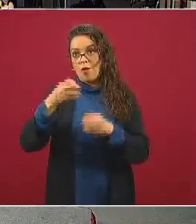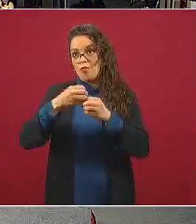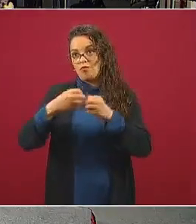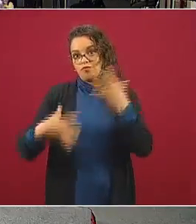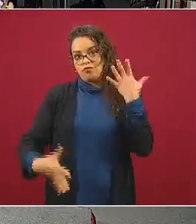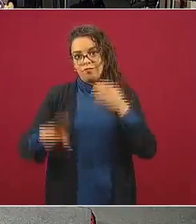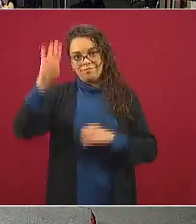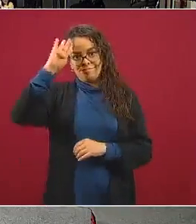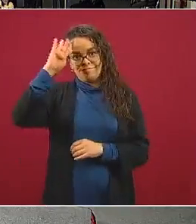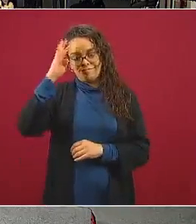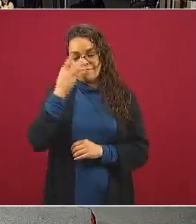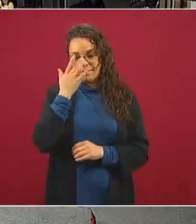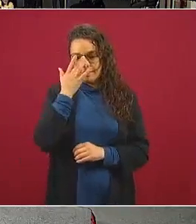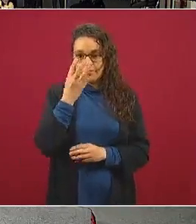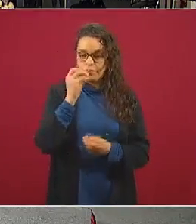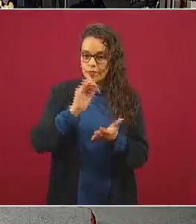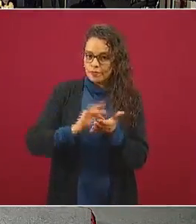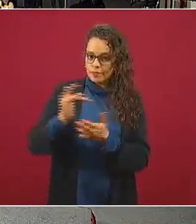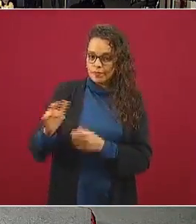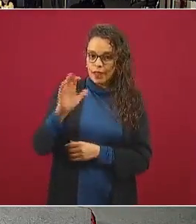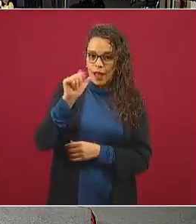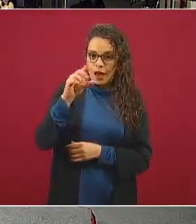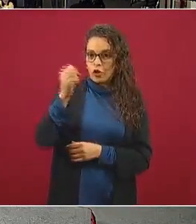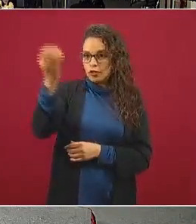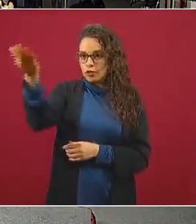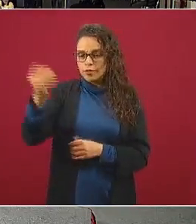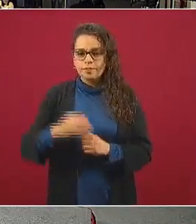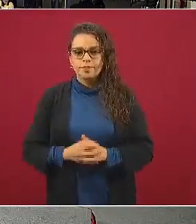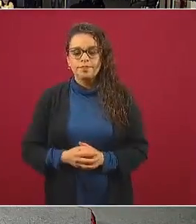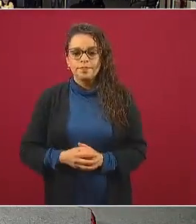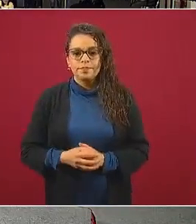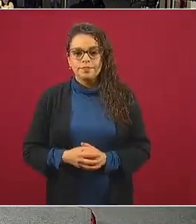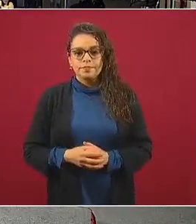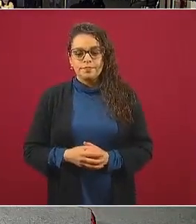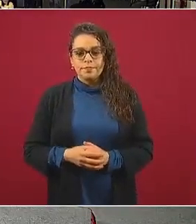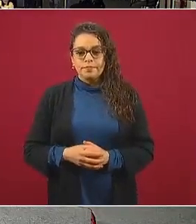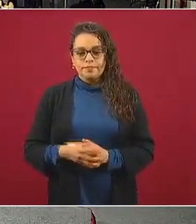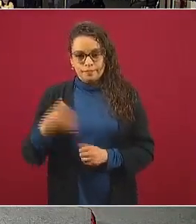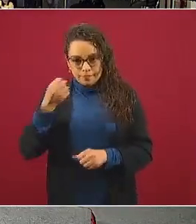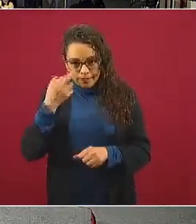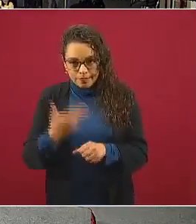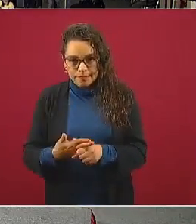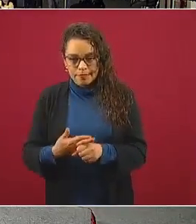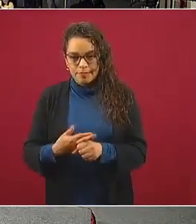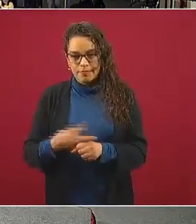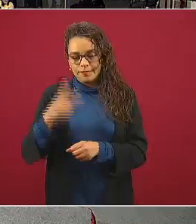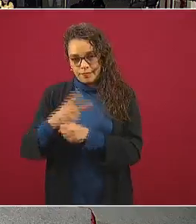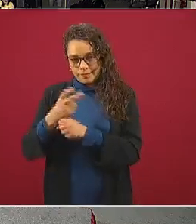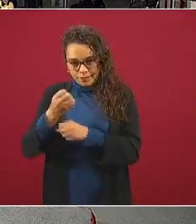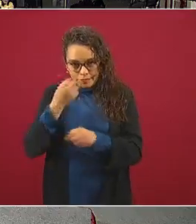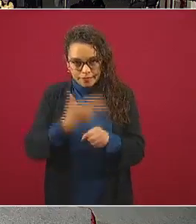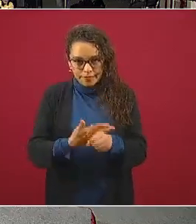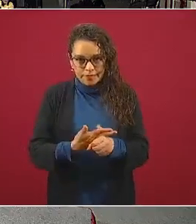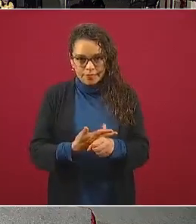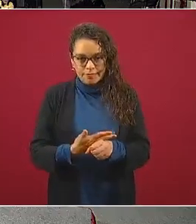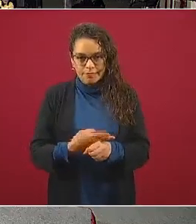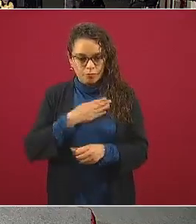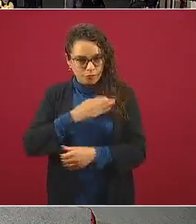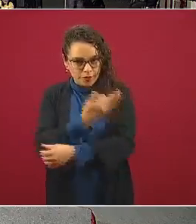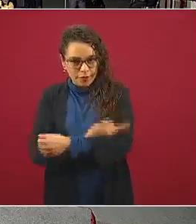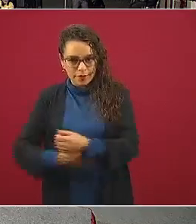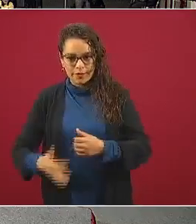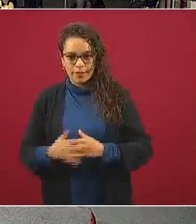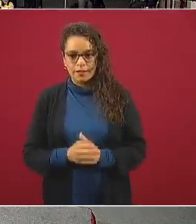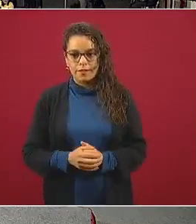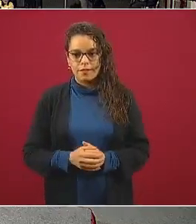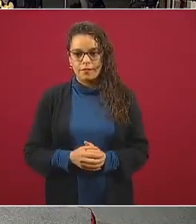Muchas gracias. Carlos, por favor. ¿Qué tal, doctor, secretario, subsecretarios? Buenas tardes. Carlos Guzmán